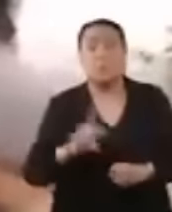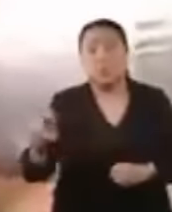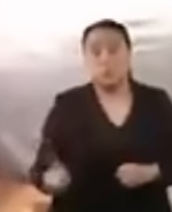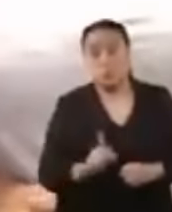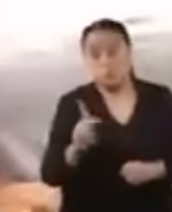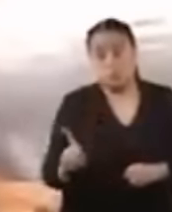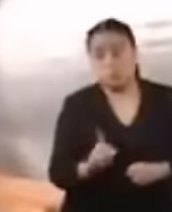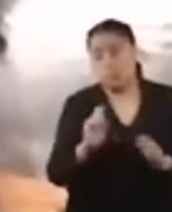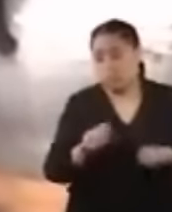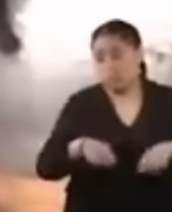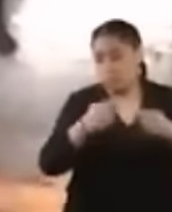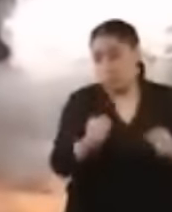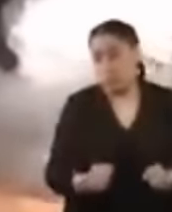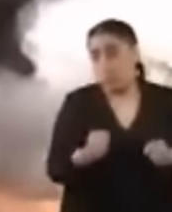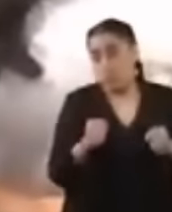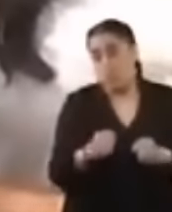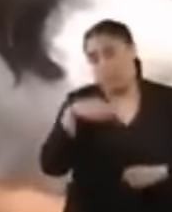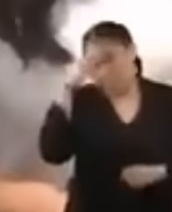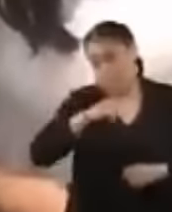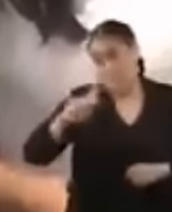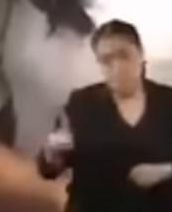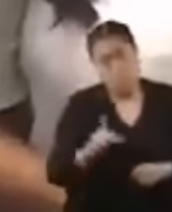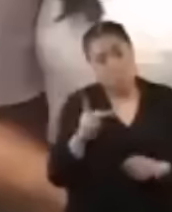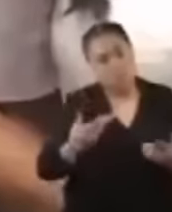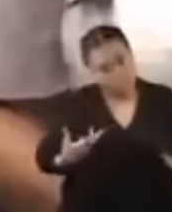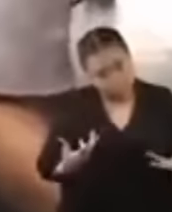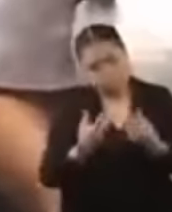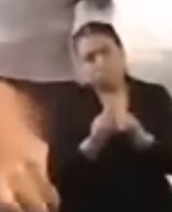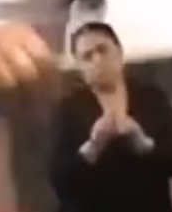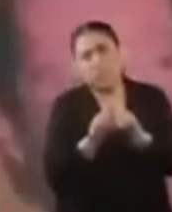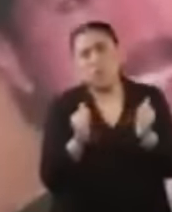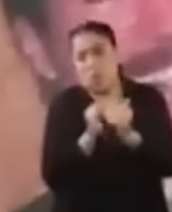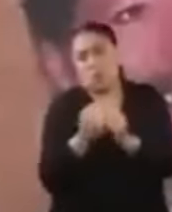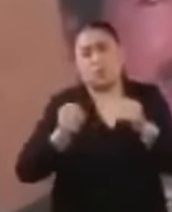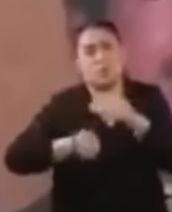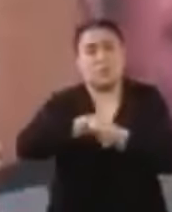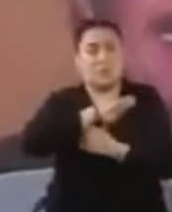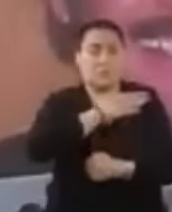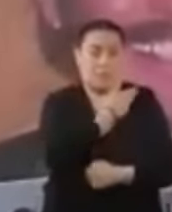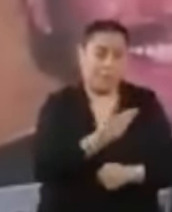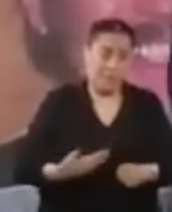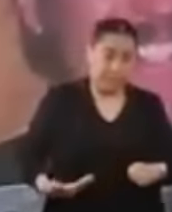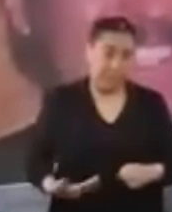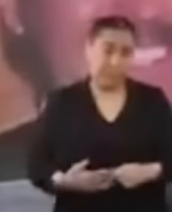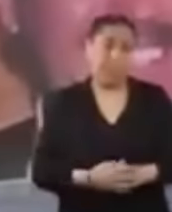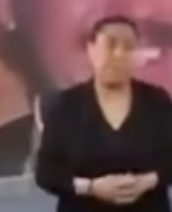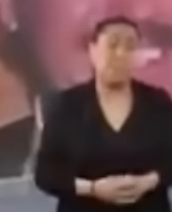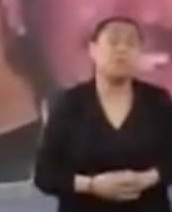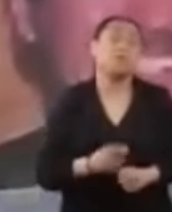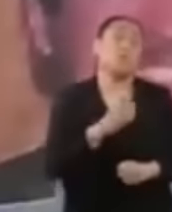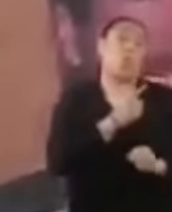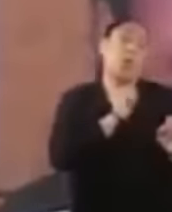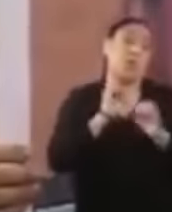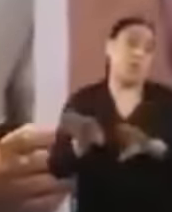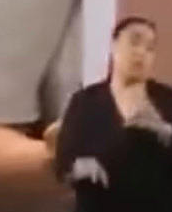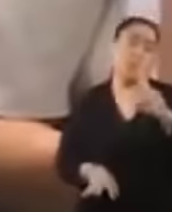pueblo. Con el pueblo de México caminaremos con nuestra presidenta Claudia Sheinbaum. Concluya, Y no la diputada, si es dejaremos usted sola.